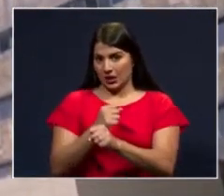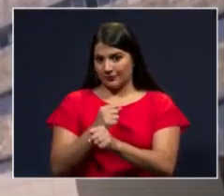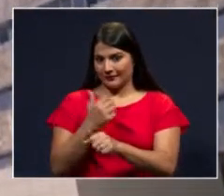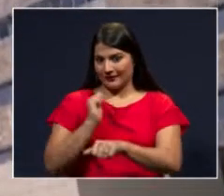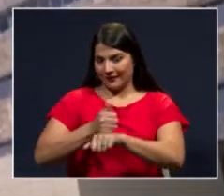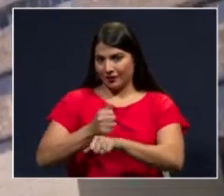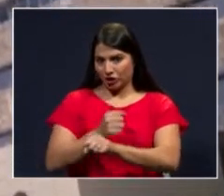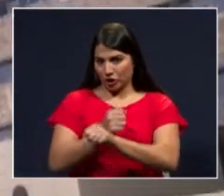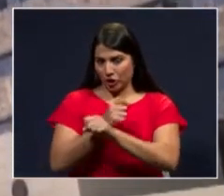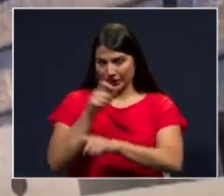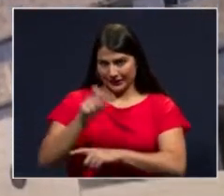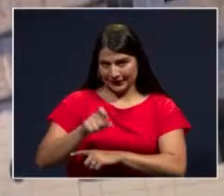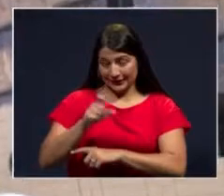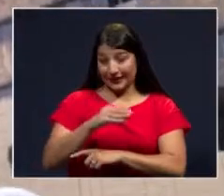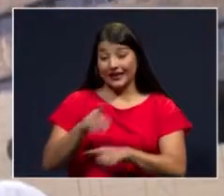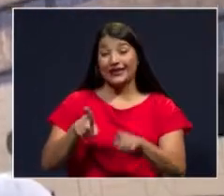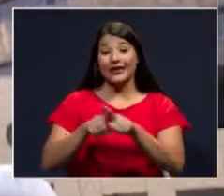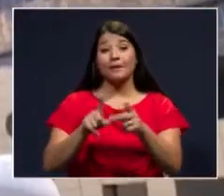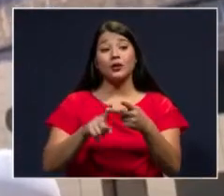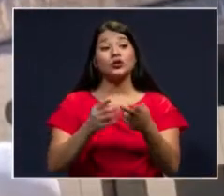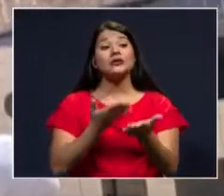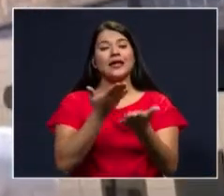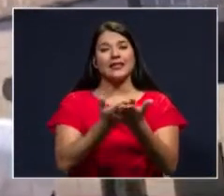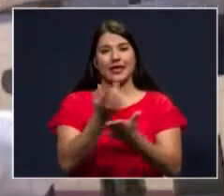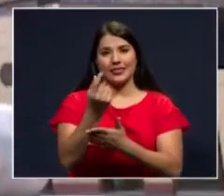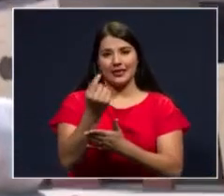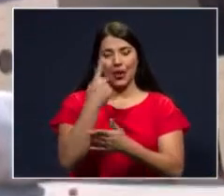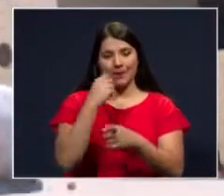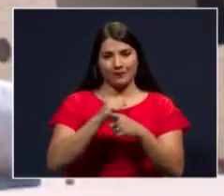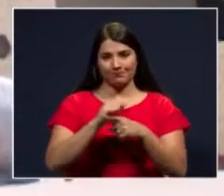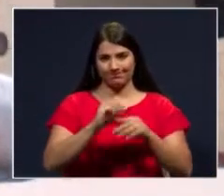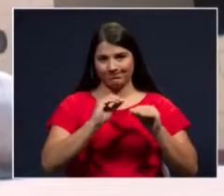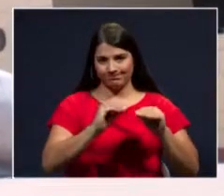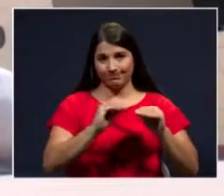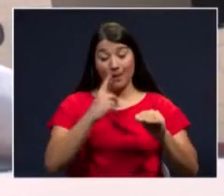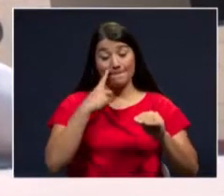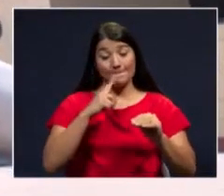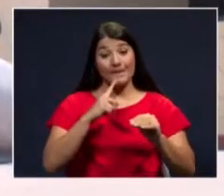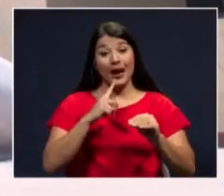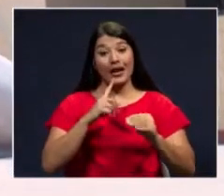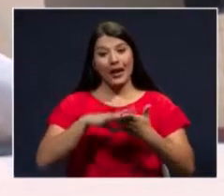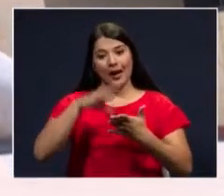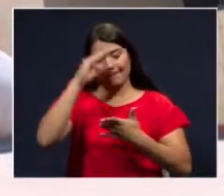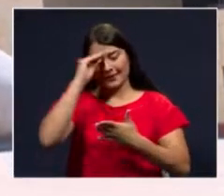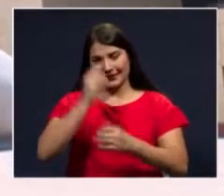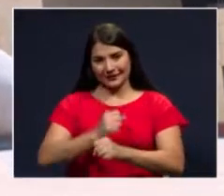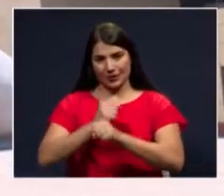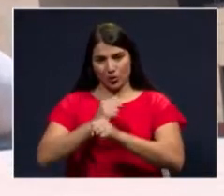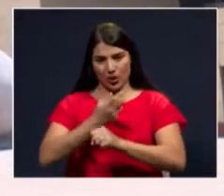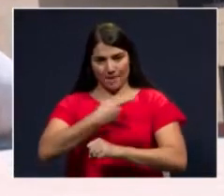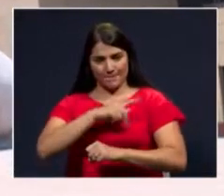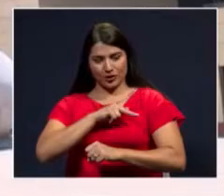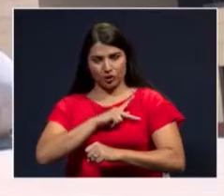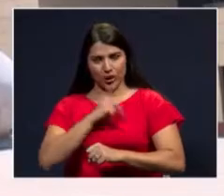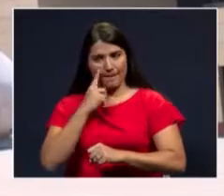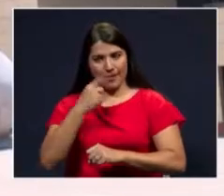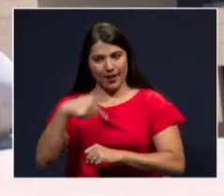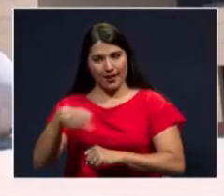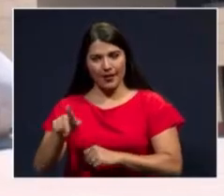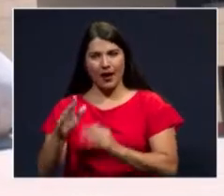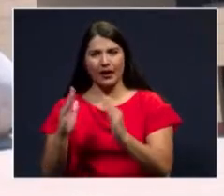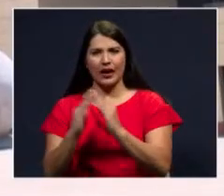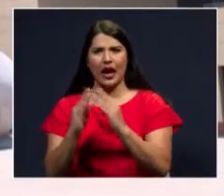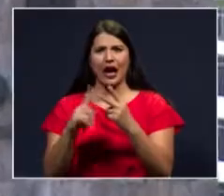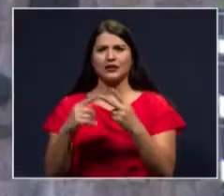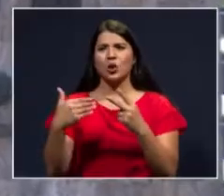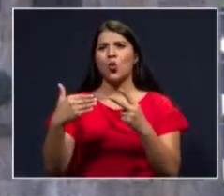destinen recursos para la capacitación de las personas en cuanto a las condiciones de seguridad personal que deben de seguir en traslados a las casas,